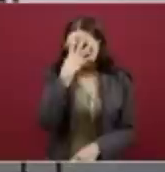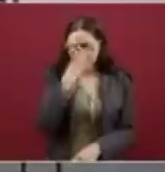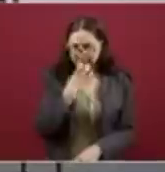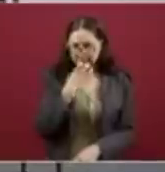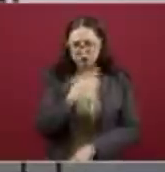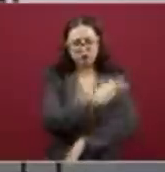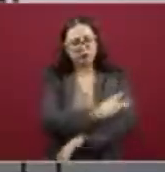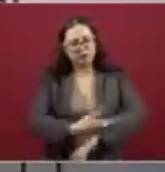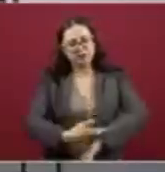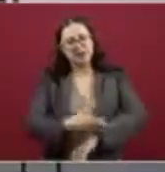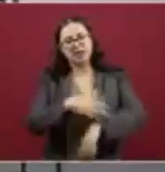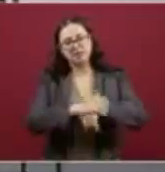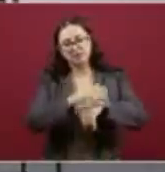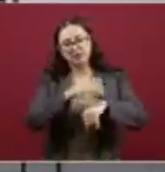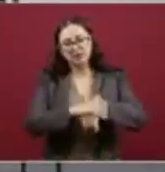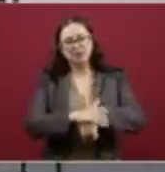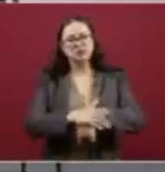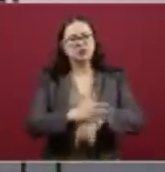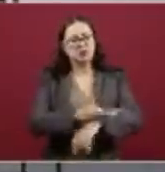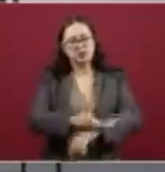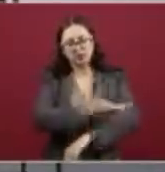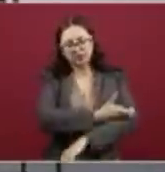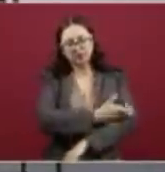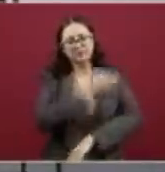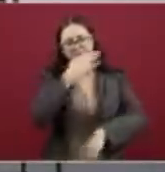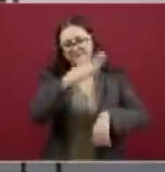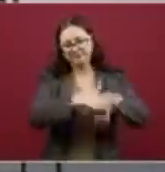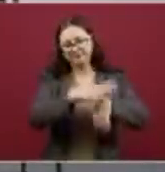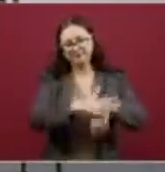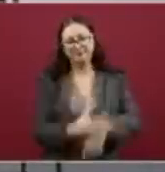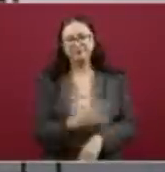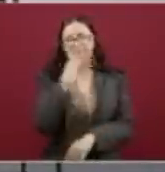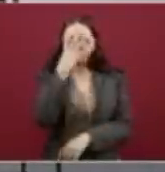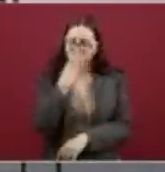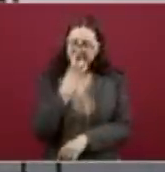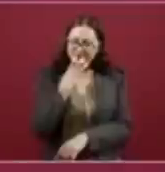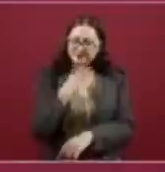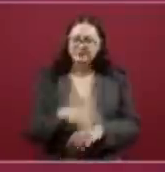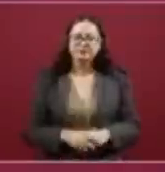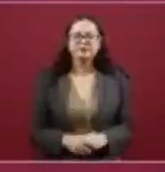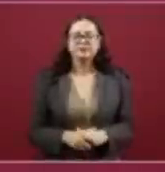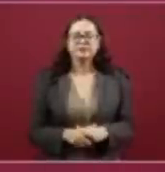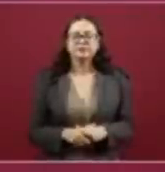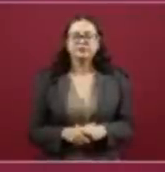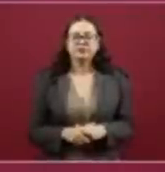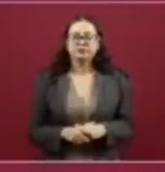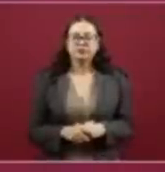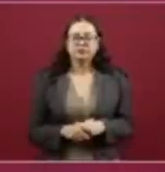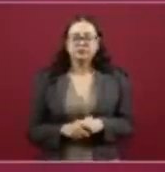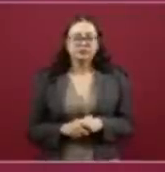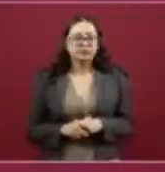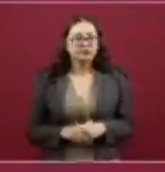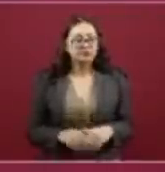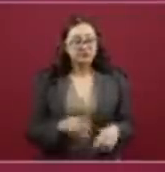sus familiares, a sus amigos, a sus compañeros, que fue vilipendiado,